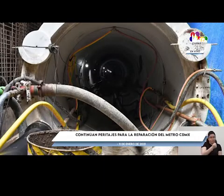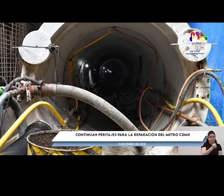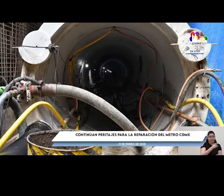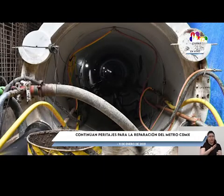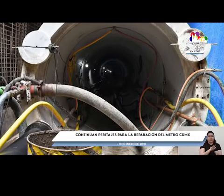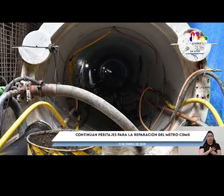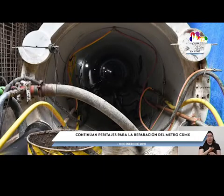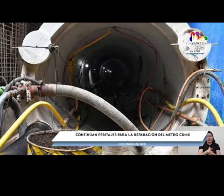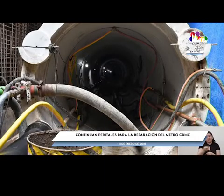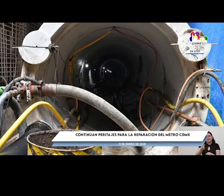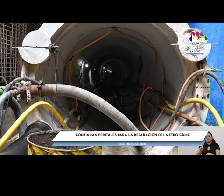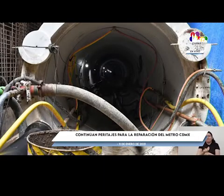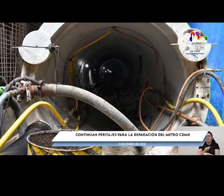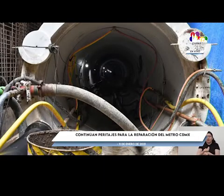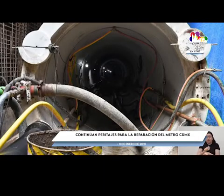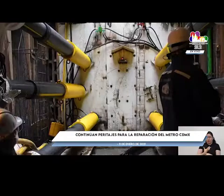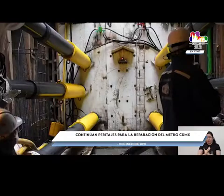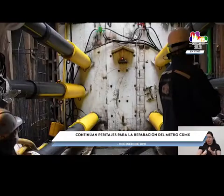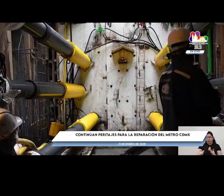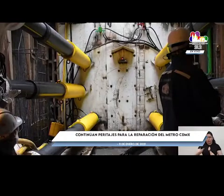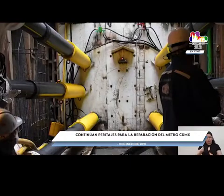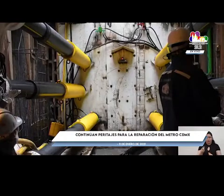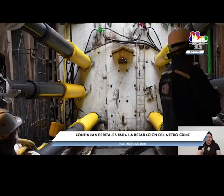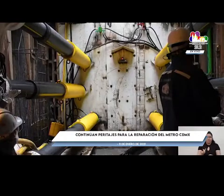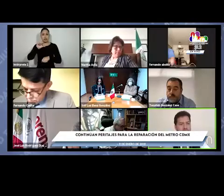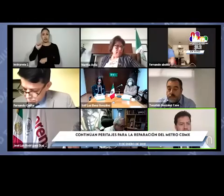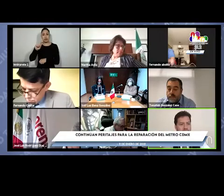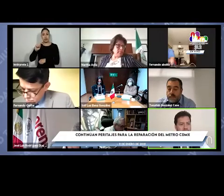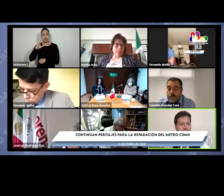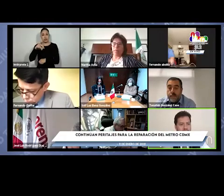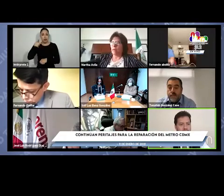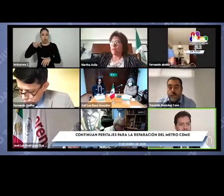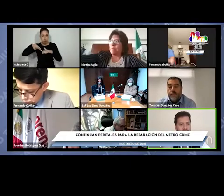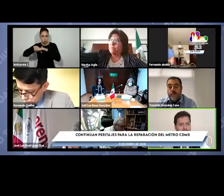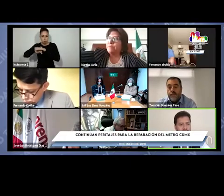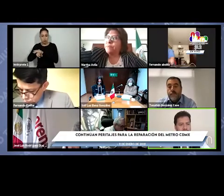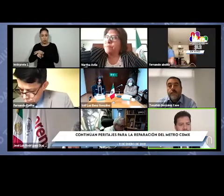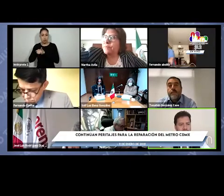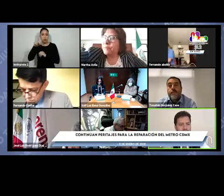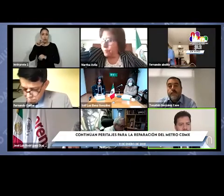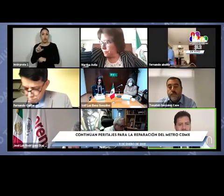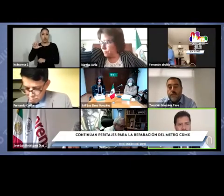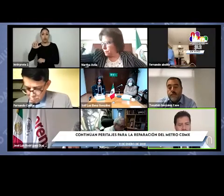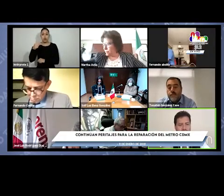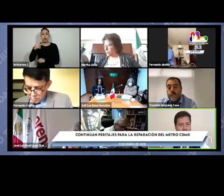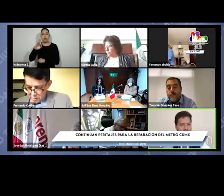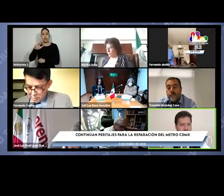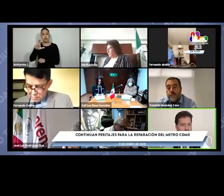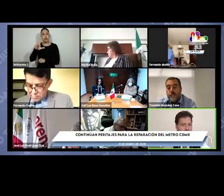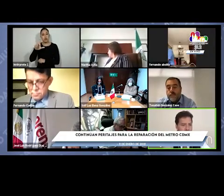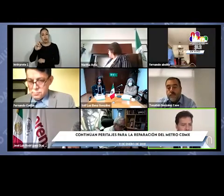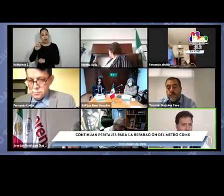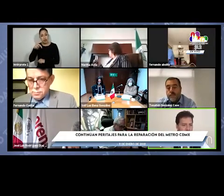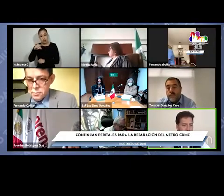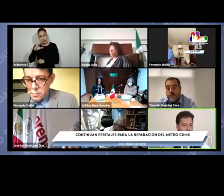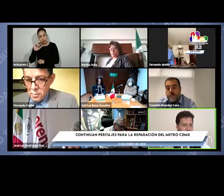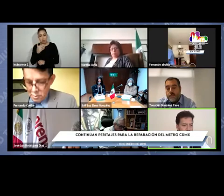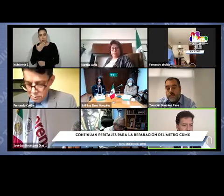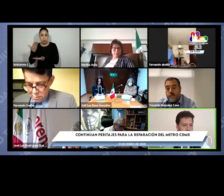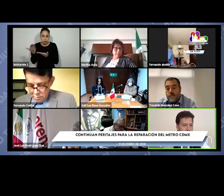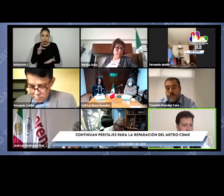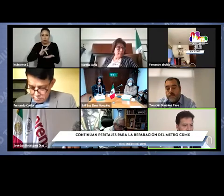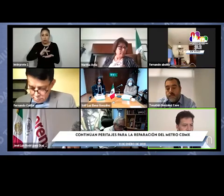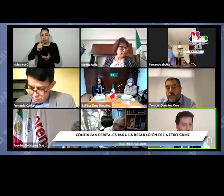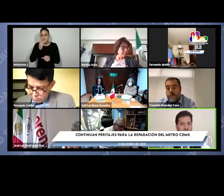que el pasado 30 de noviembre en su comparecencia florencia cierran e informó a la junta de coordinación política del congreso de la ciudad de mexico sobre los